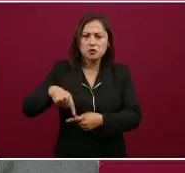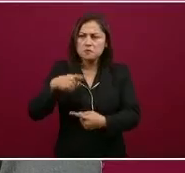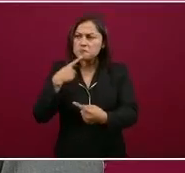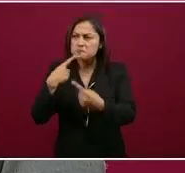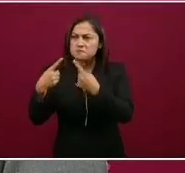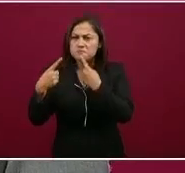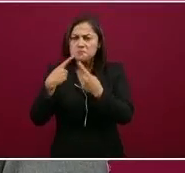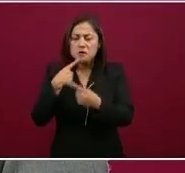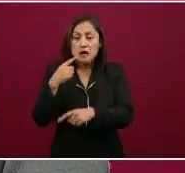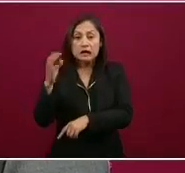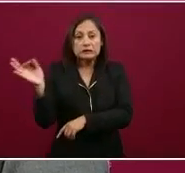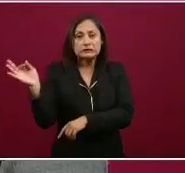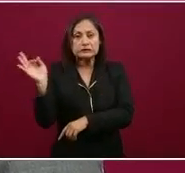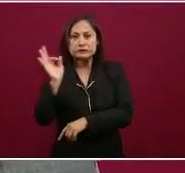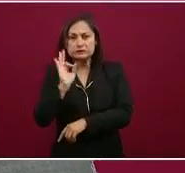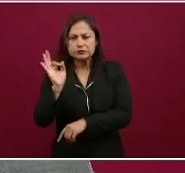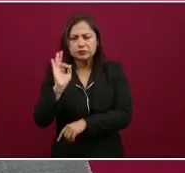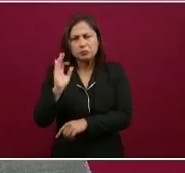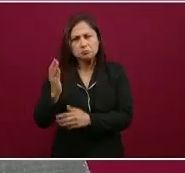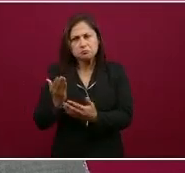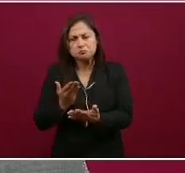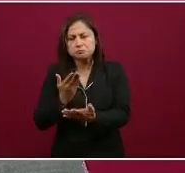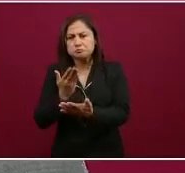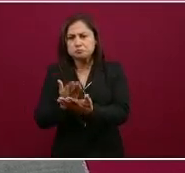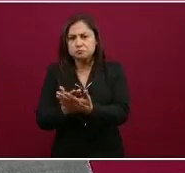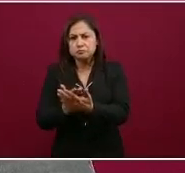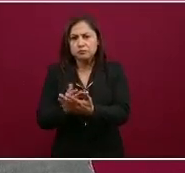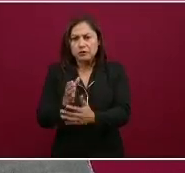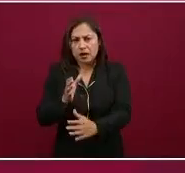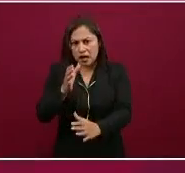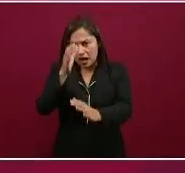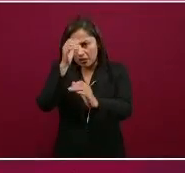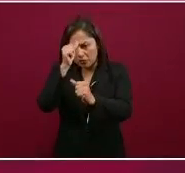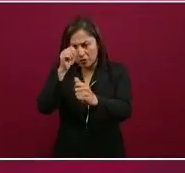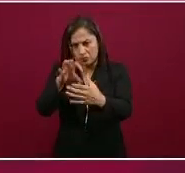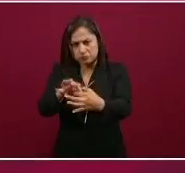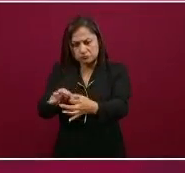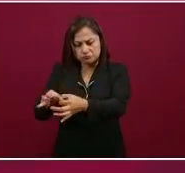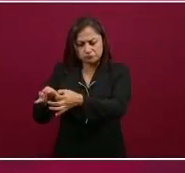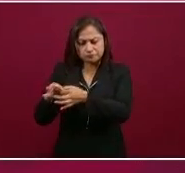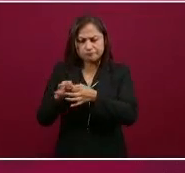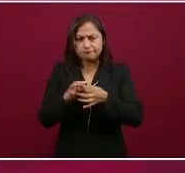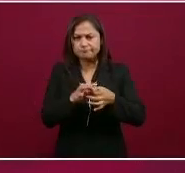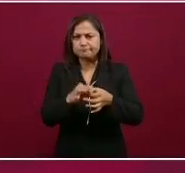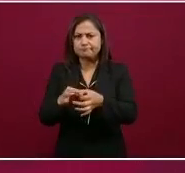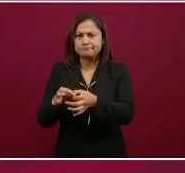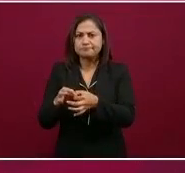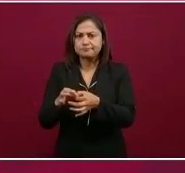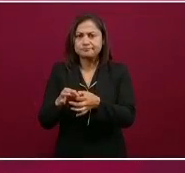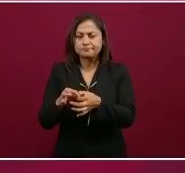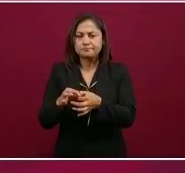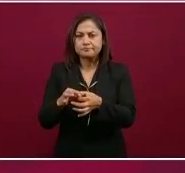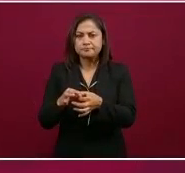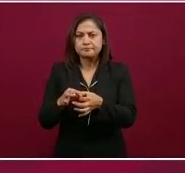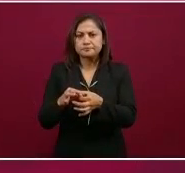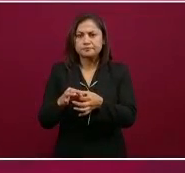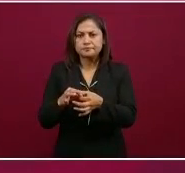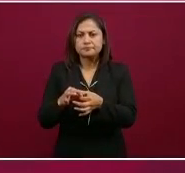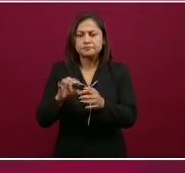alianza amplia para